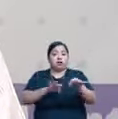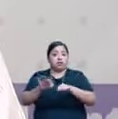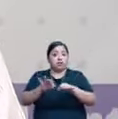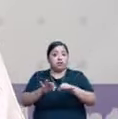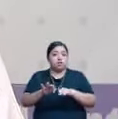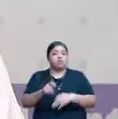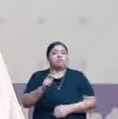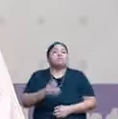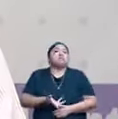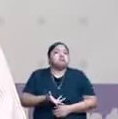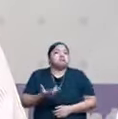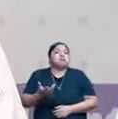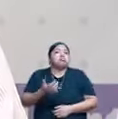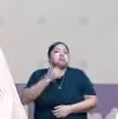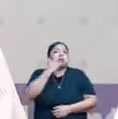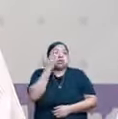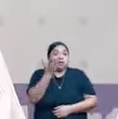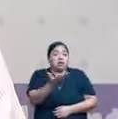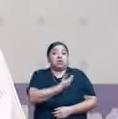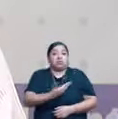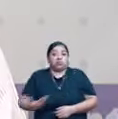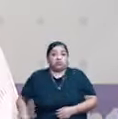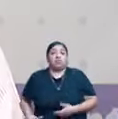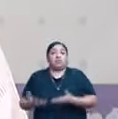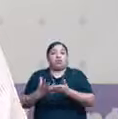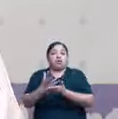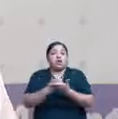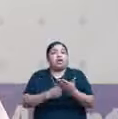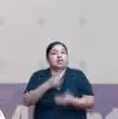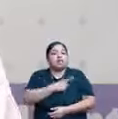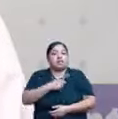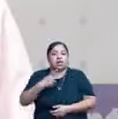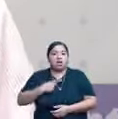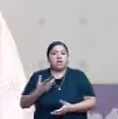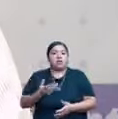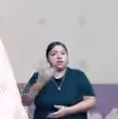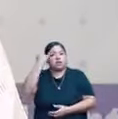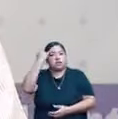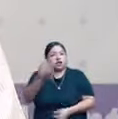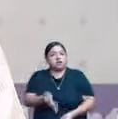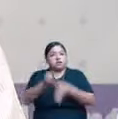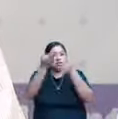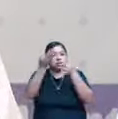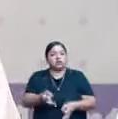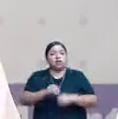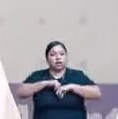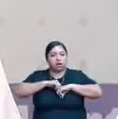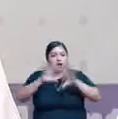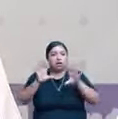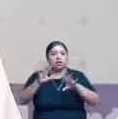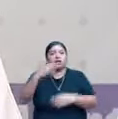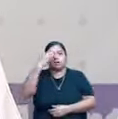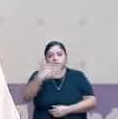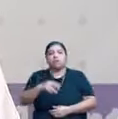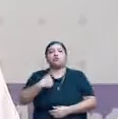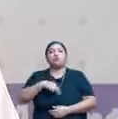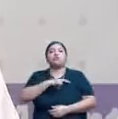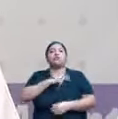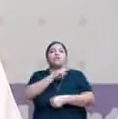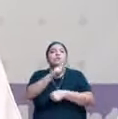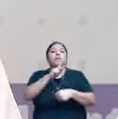municipal debe establecer acciones reales y no por ocurrencias. Sabemos que la principal fuente de ingresos en el país proviene de las